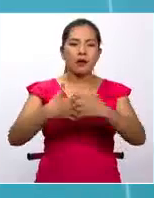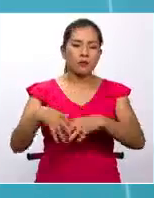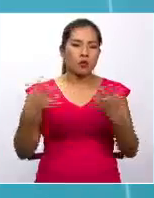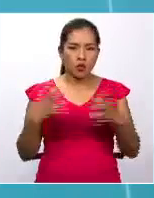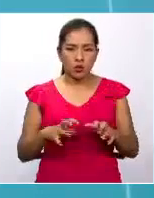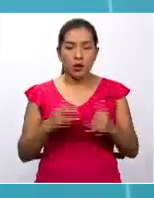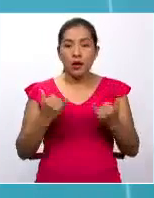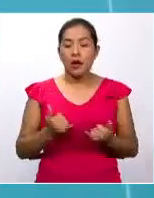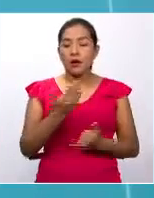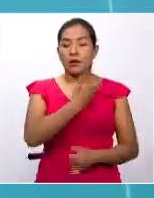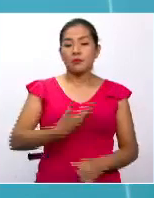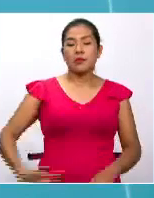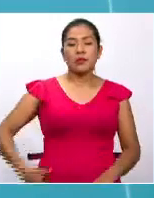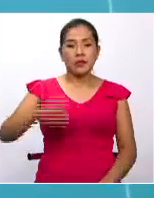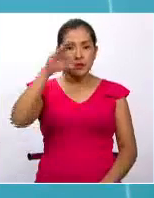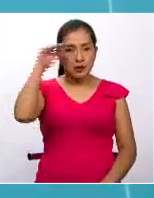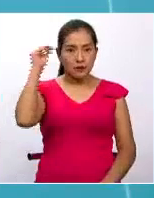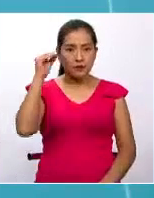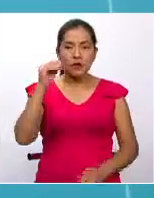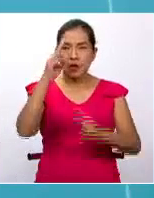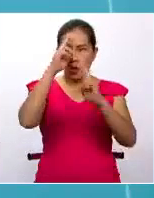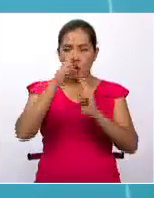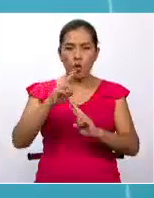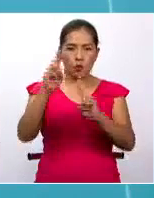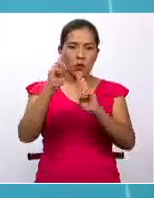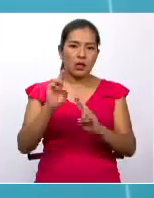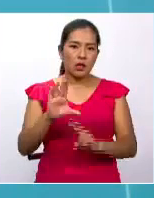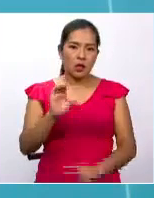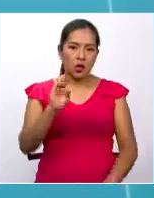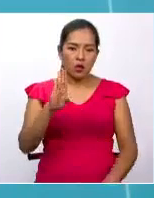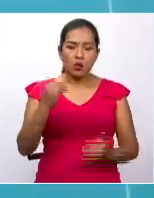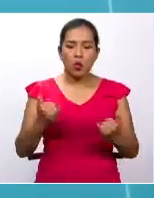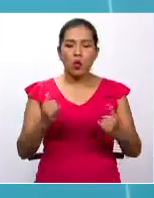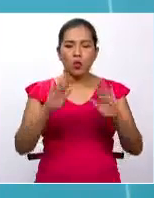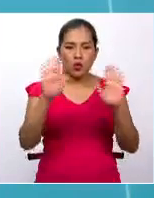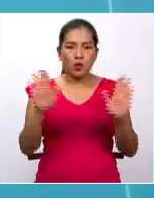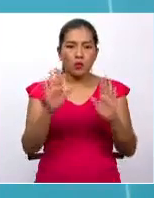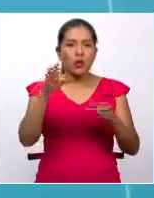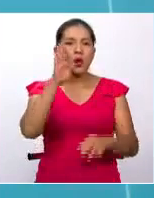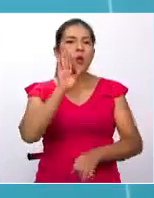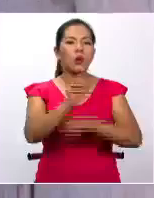Luis Arce Catacora rinde homenaje a la COP este domingo al cumplir 70 años.